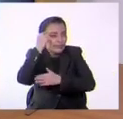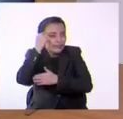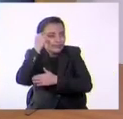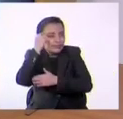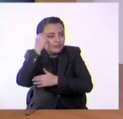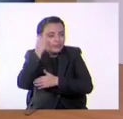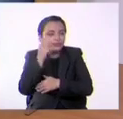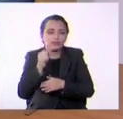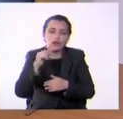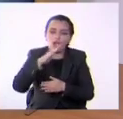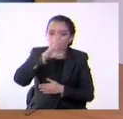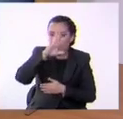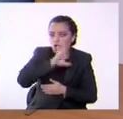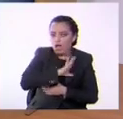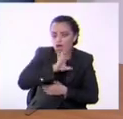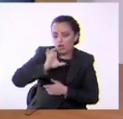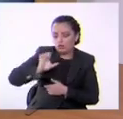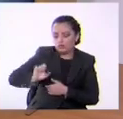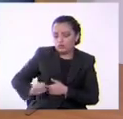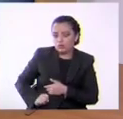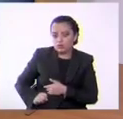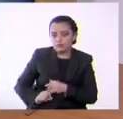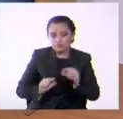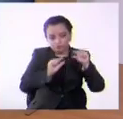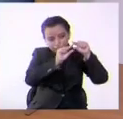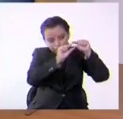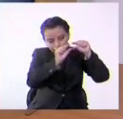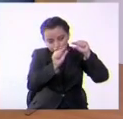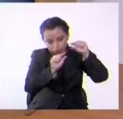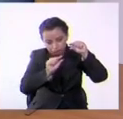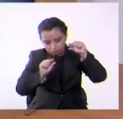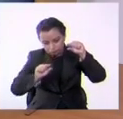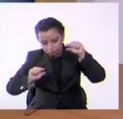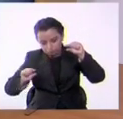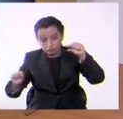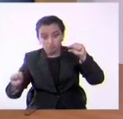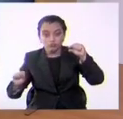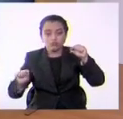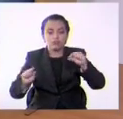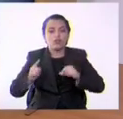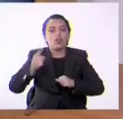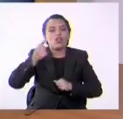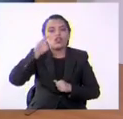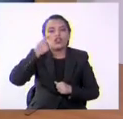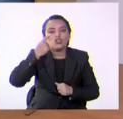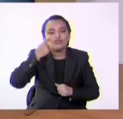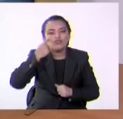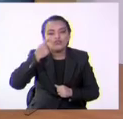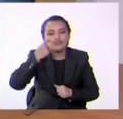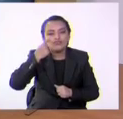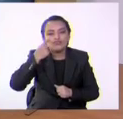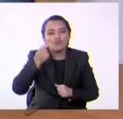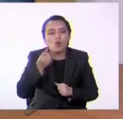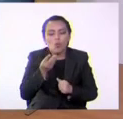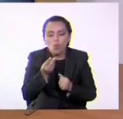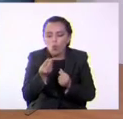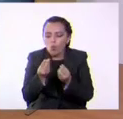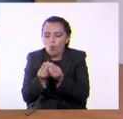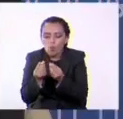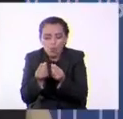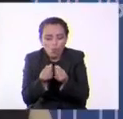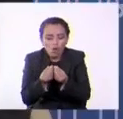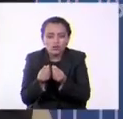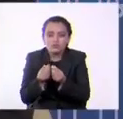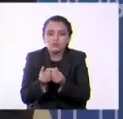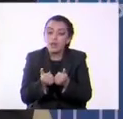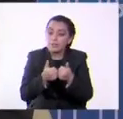impacta en El Salvador y que atraviesa El Salvador. Sí. Ahora bien, ¿a cuántas comunidades le va a beneficiar o afectar y